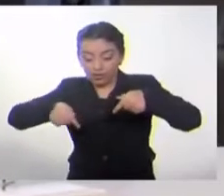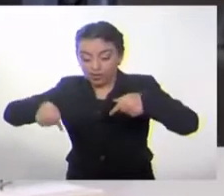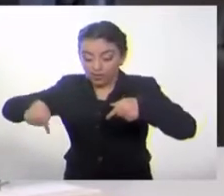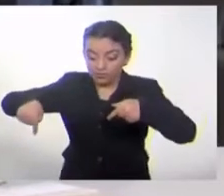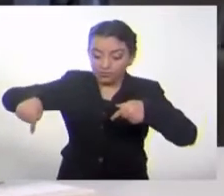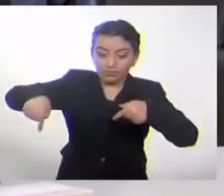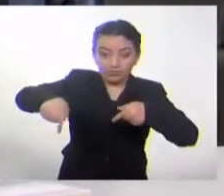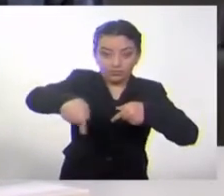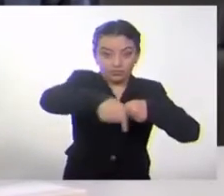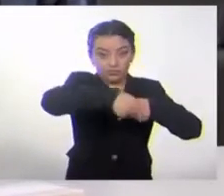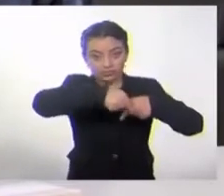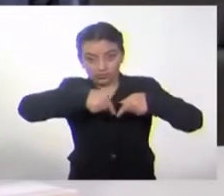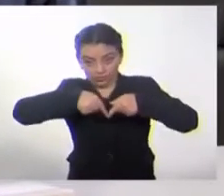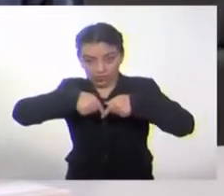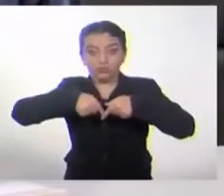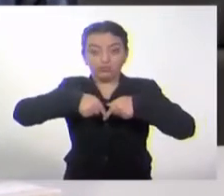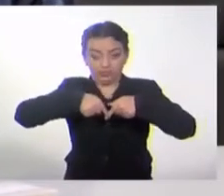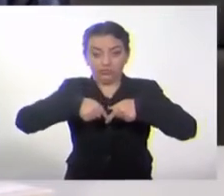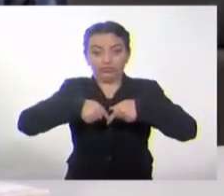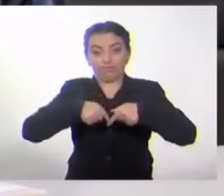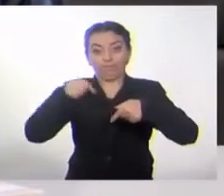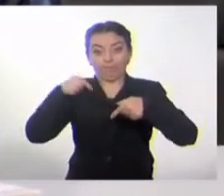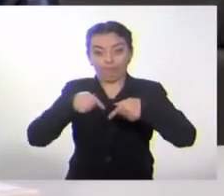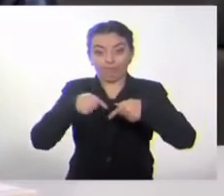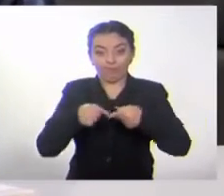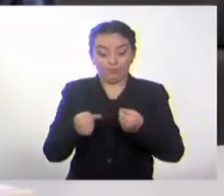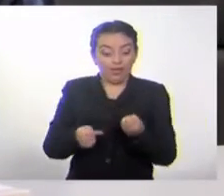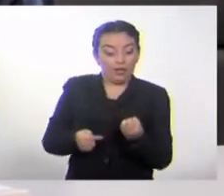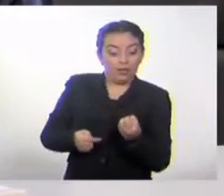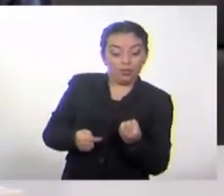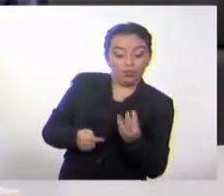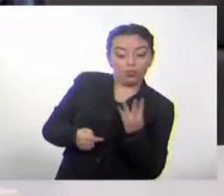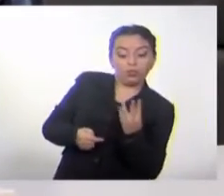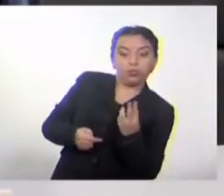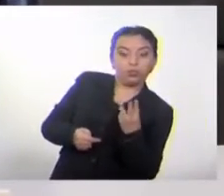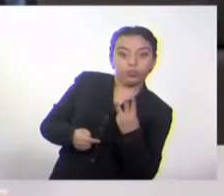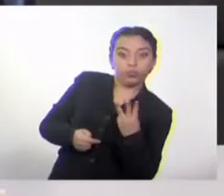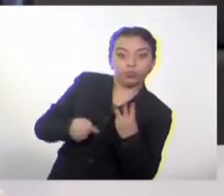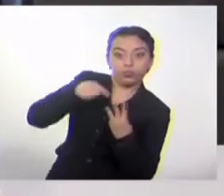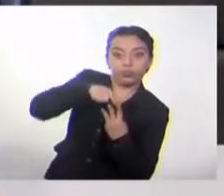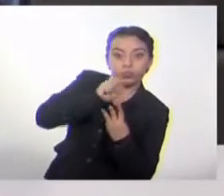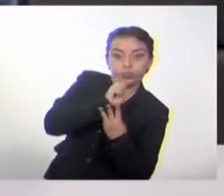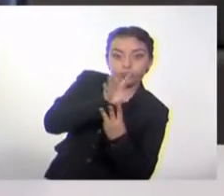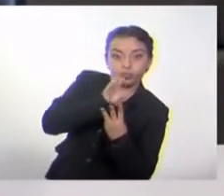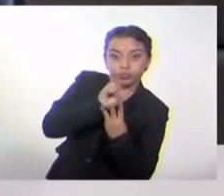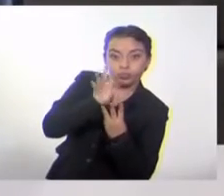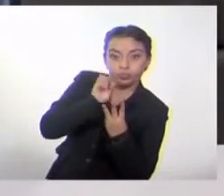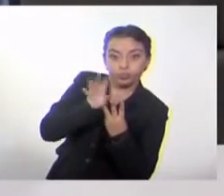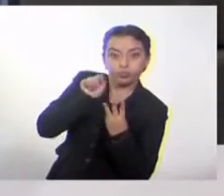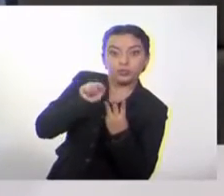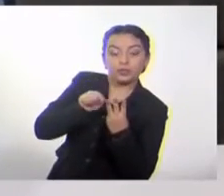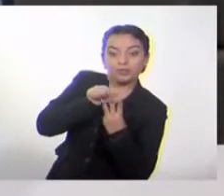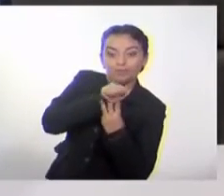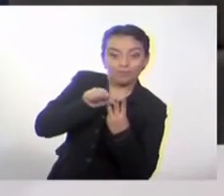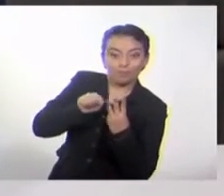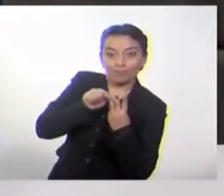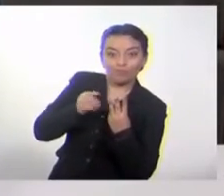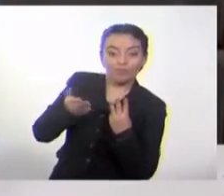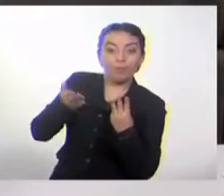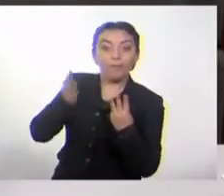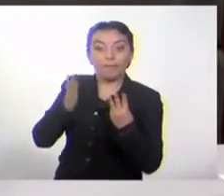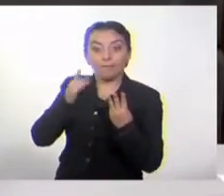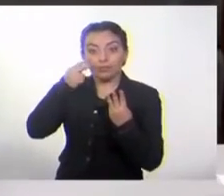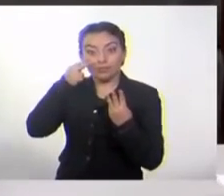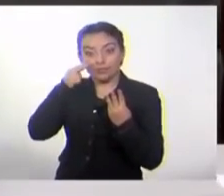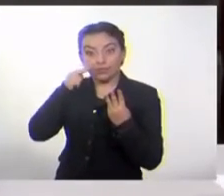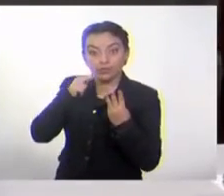Noten que ahorita tenemos los 3 focos LED encendidos. Sin embargo, observen lo que ocurre cuando